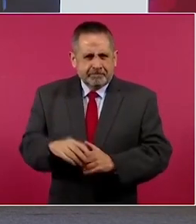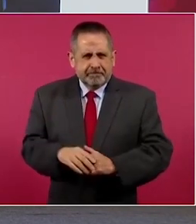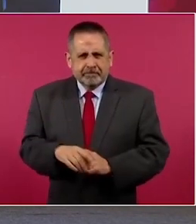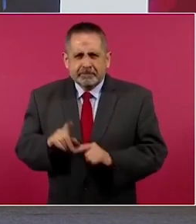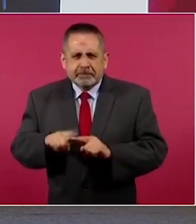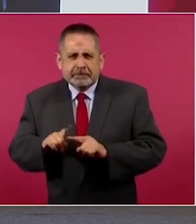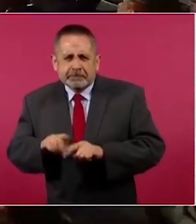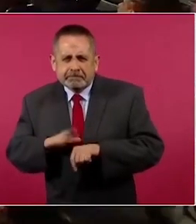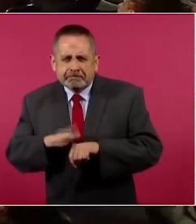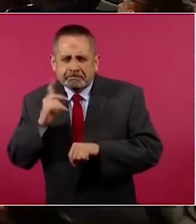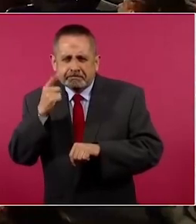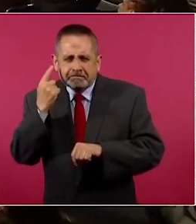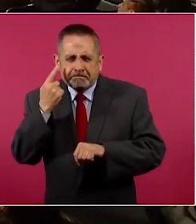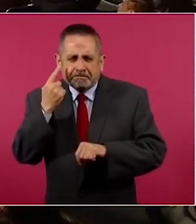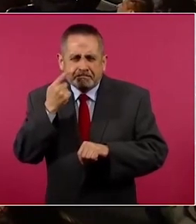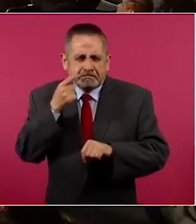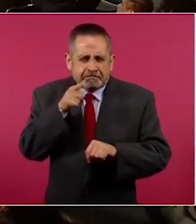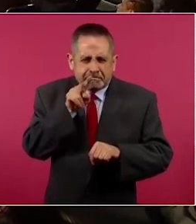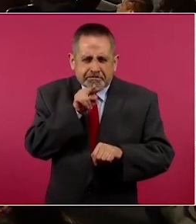¿Quién más se distingue?